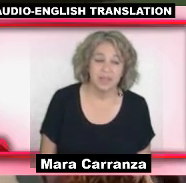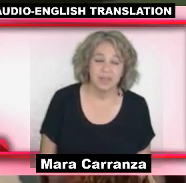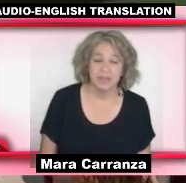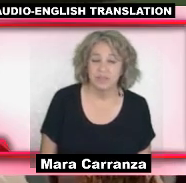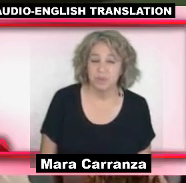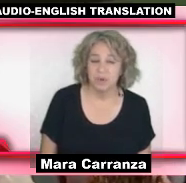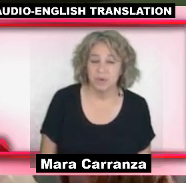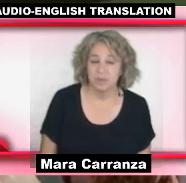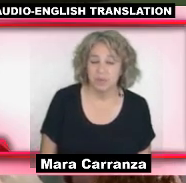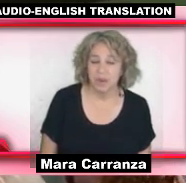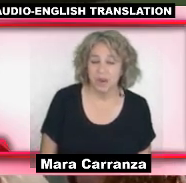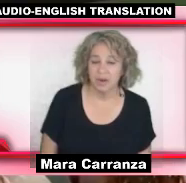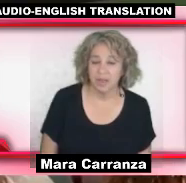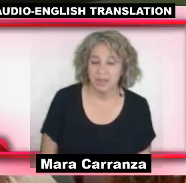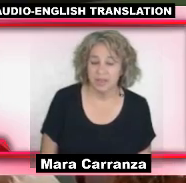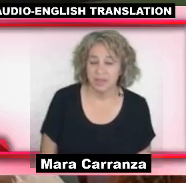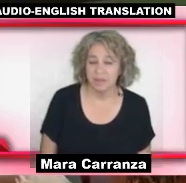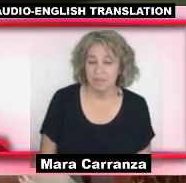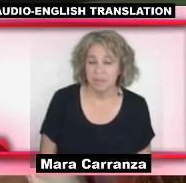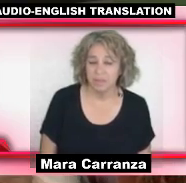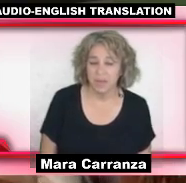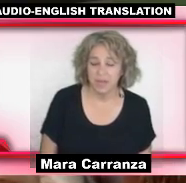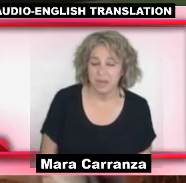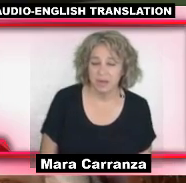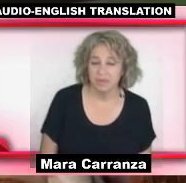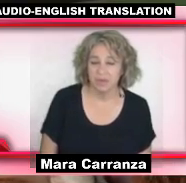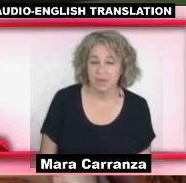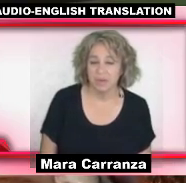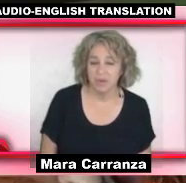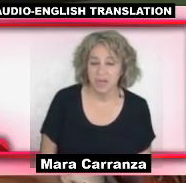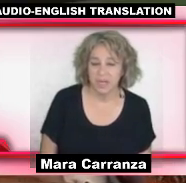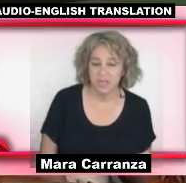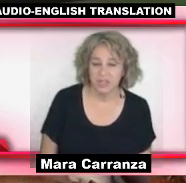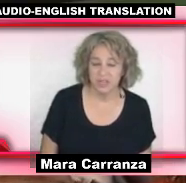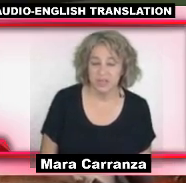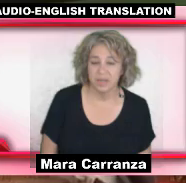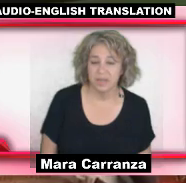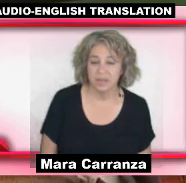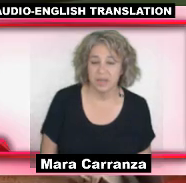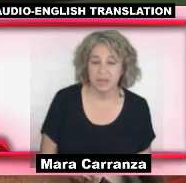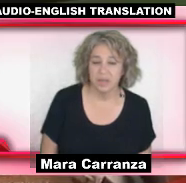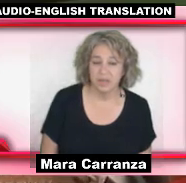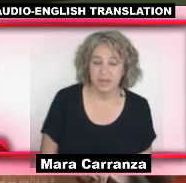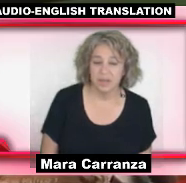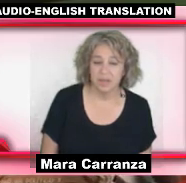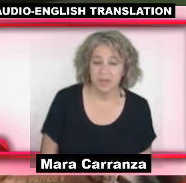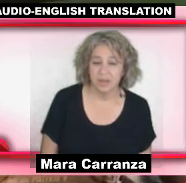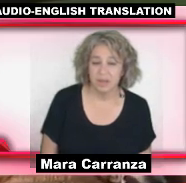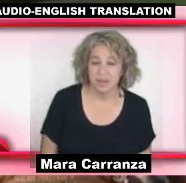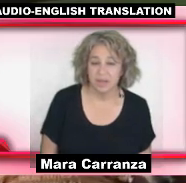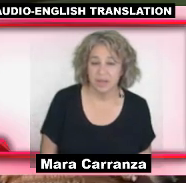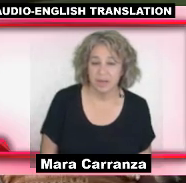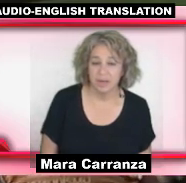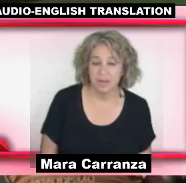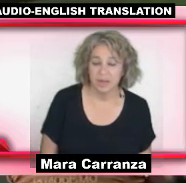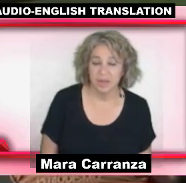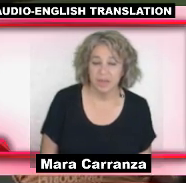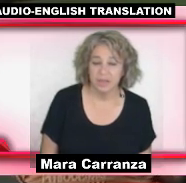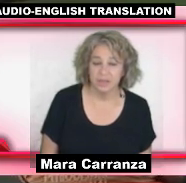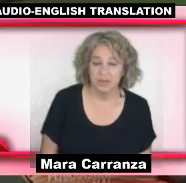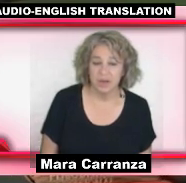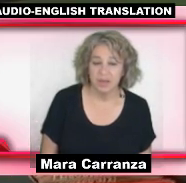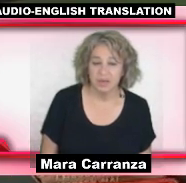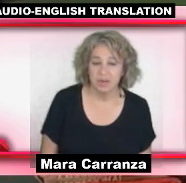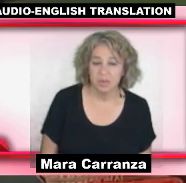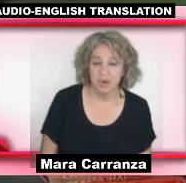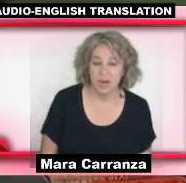questions. You spoke regarding the media of communication. Se vio claramente que ya no somos alcahuetes.